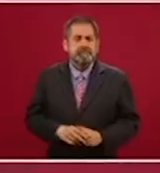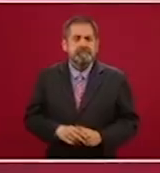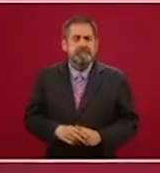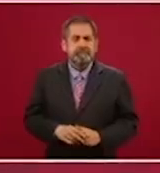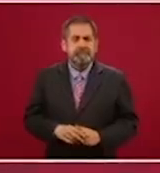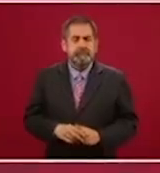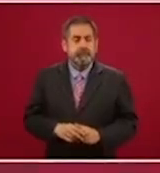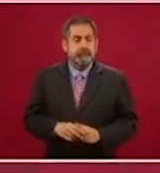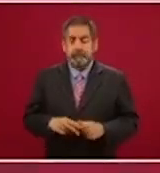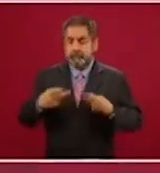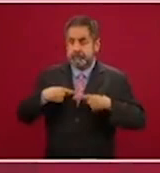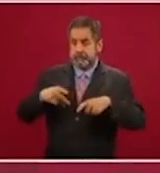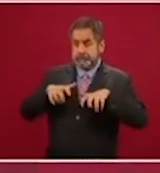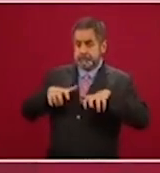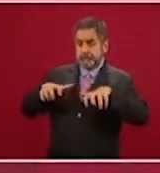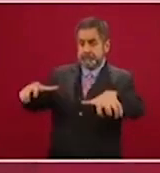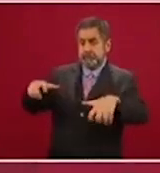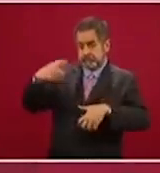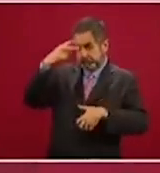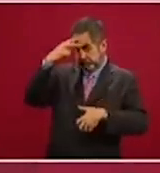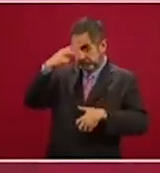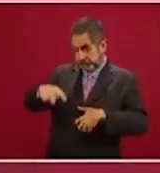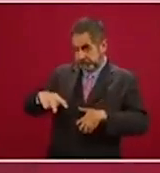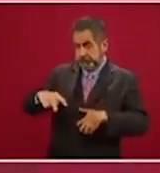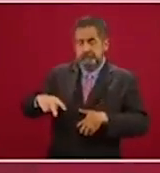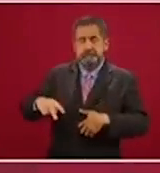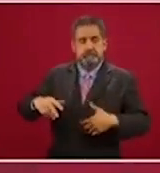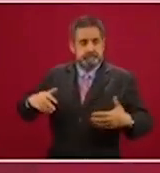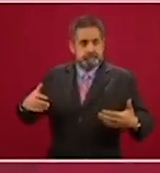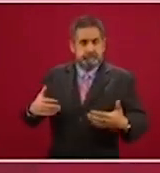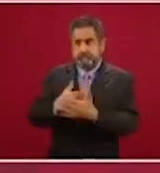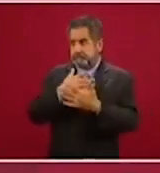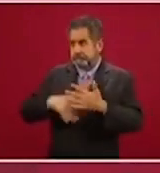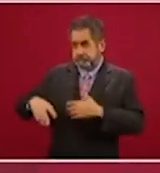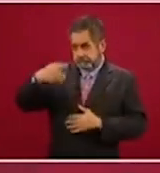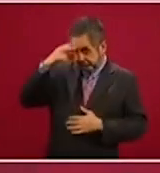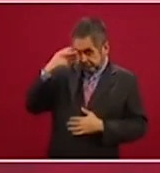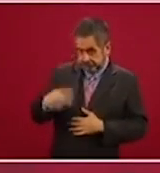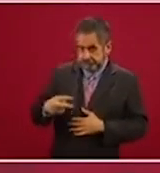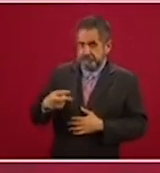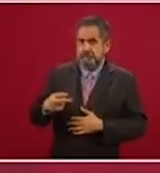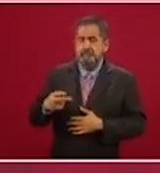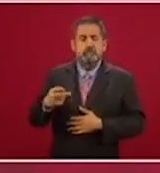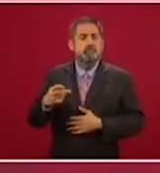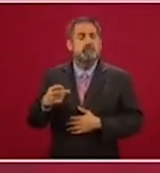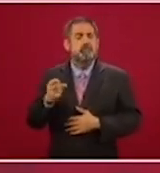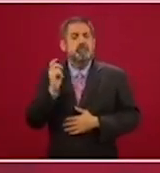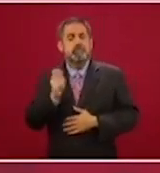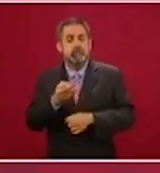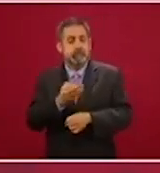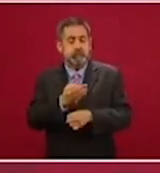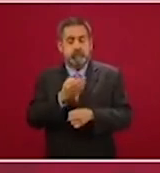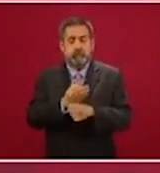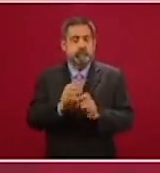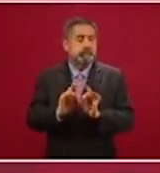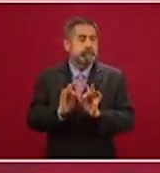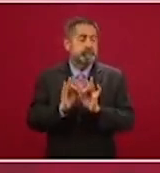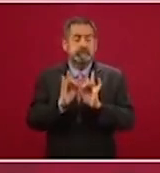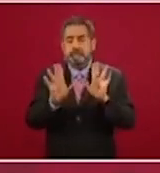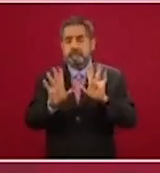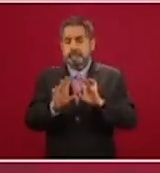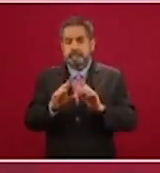decirle al pueblo de México que ante esta situación especial por el